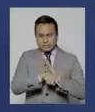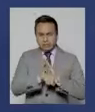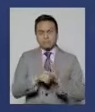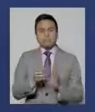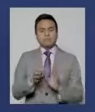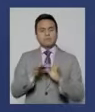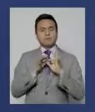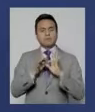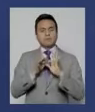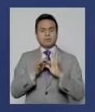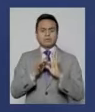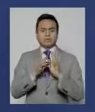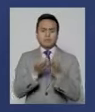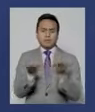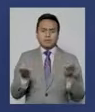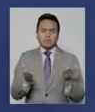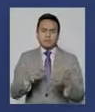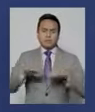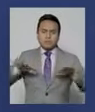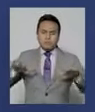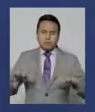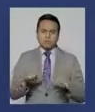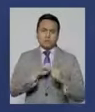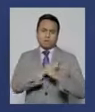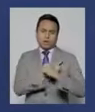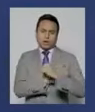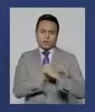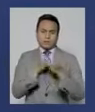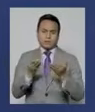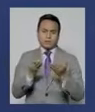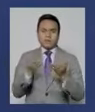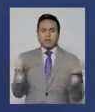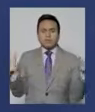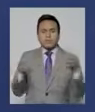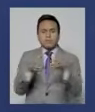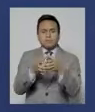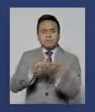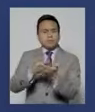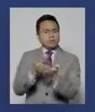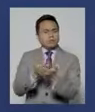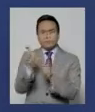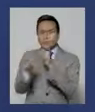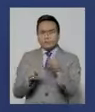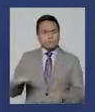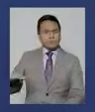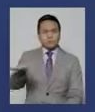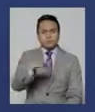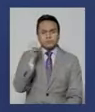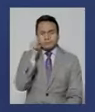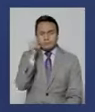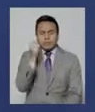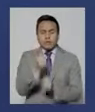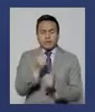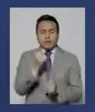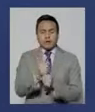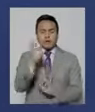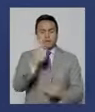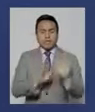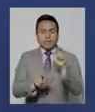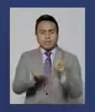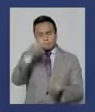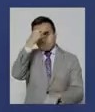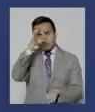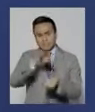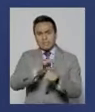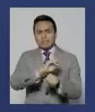quiero agradecer y reconocer con mucha fuerza a todos los equipos de salud que trabajan diariamente, ¿no es cierto?, en el cuidado de los